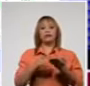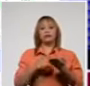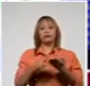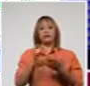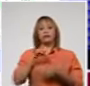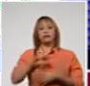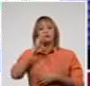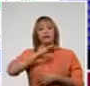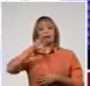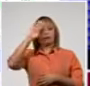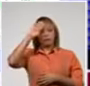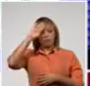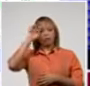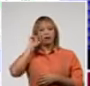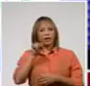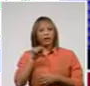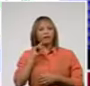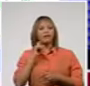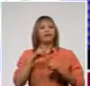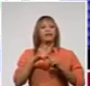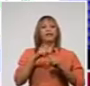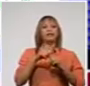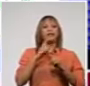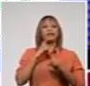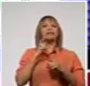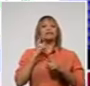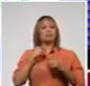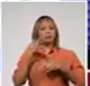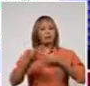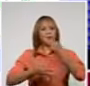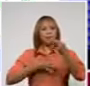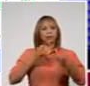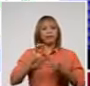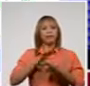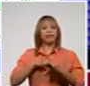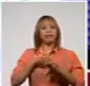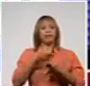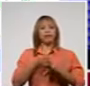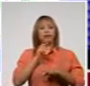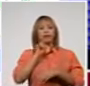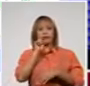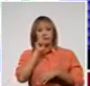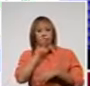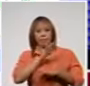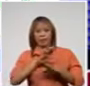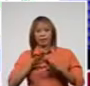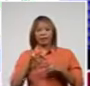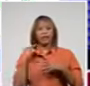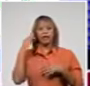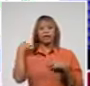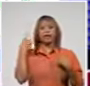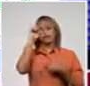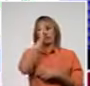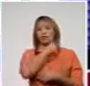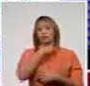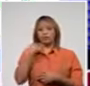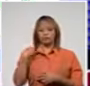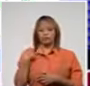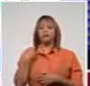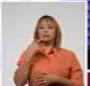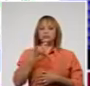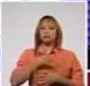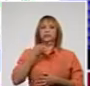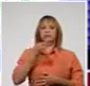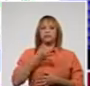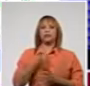país. Sobre ese particular estaremos conversando luego de que el doctor Durán nos actualice sobre la situación epidemiológica, sobre todo en cuanto a las